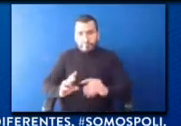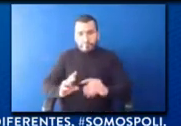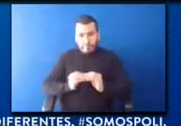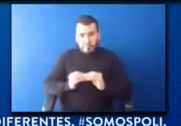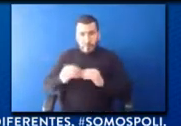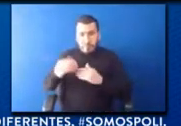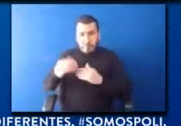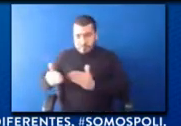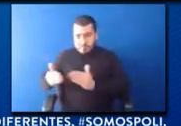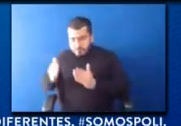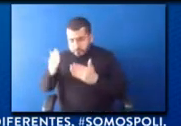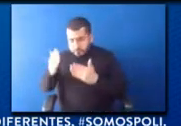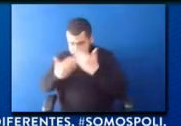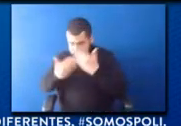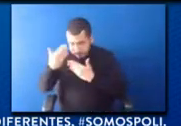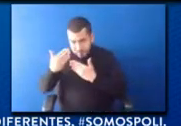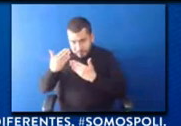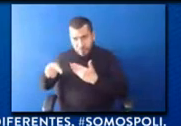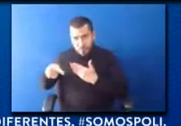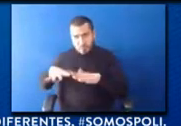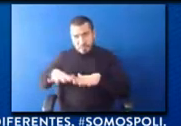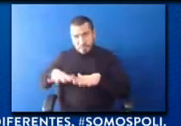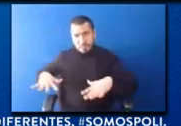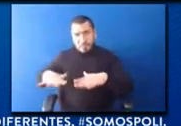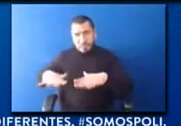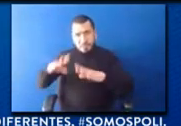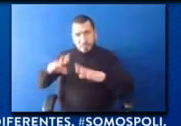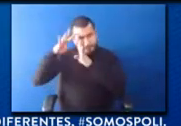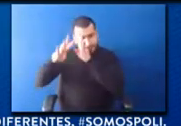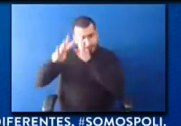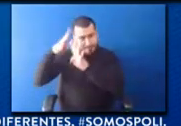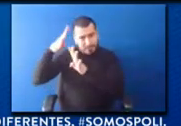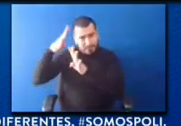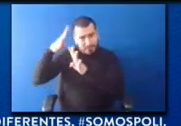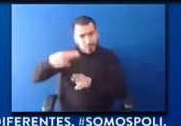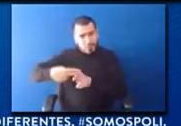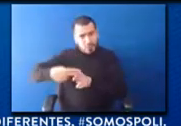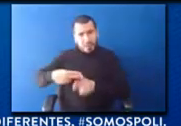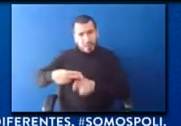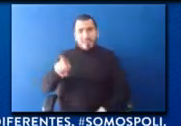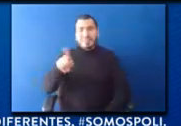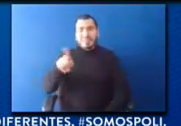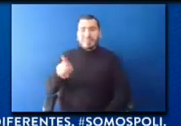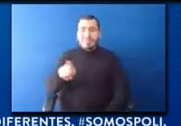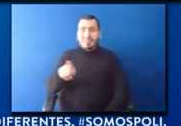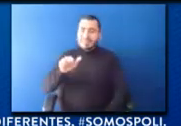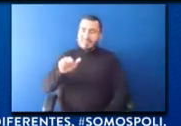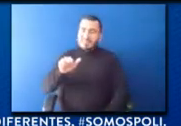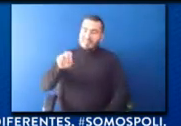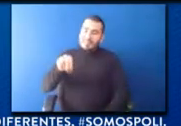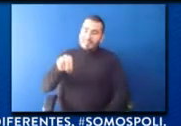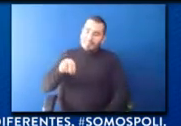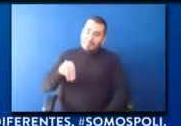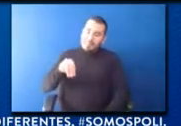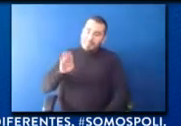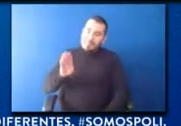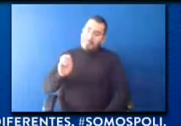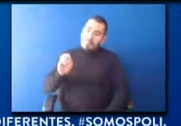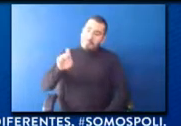arenera. La Super tiene un área de innovación que le denominamos la arenera, es un sandbox donde se prueban cosas en un ambiente